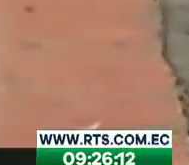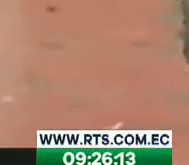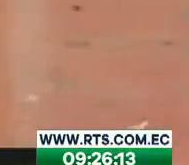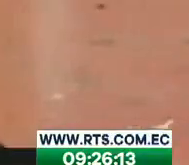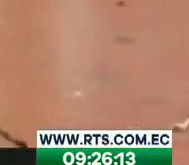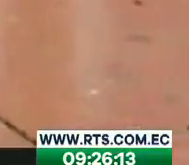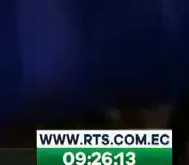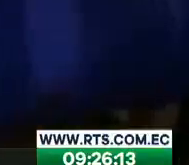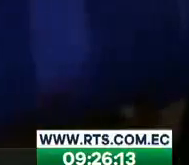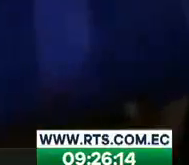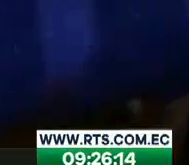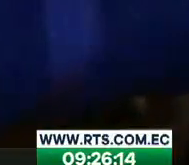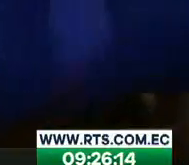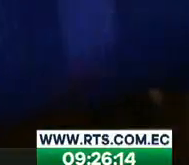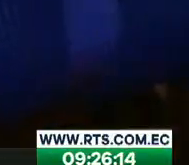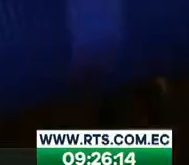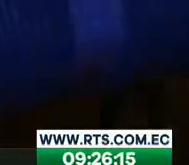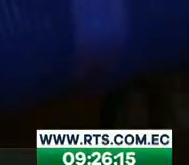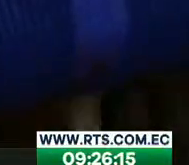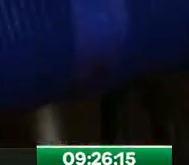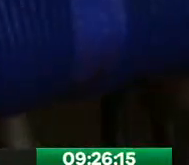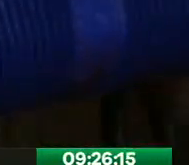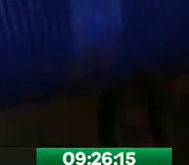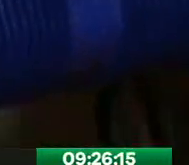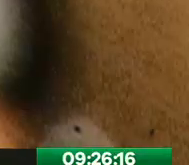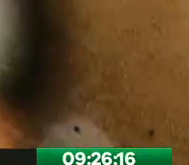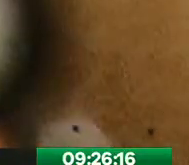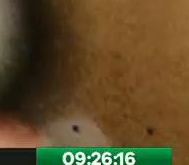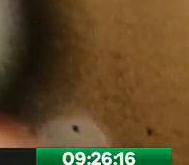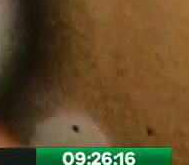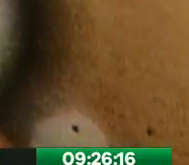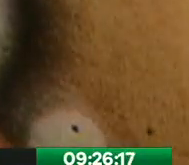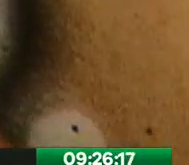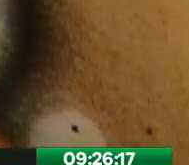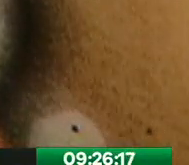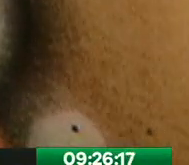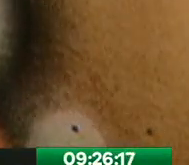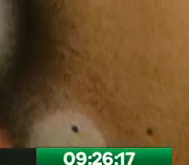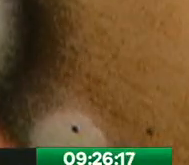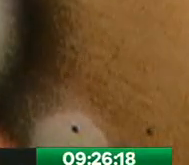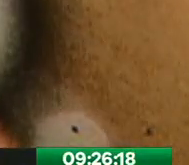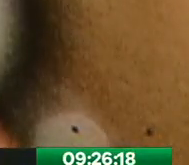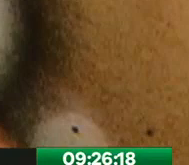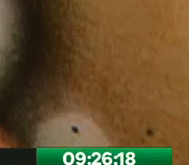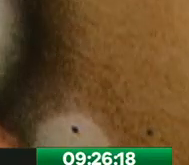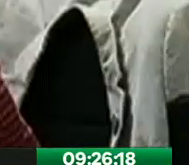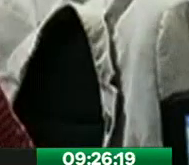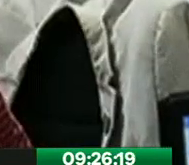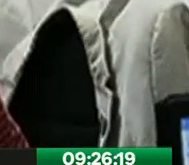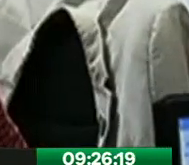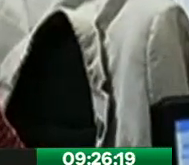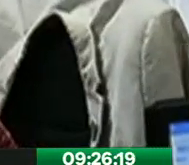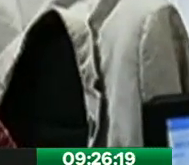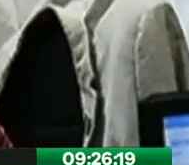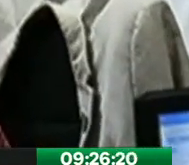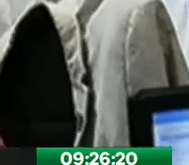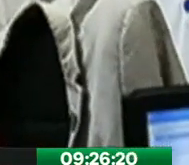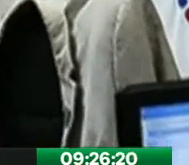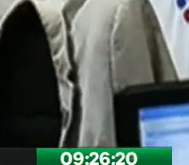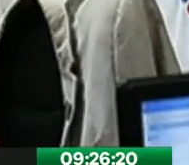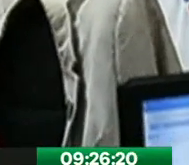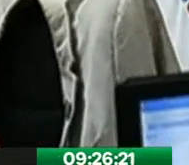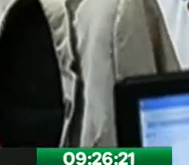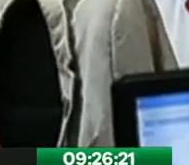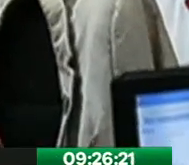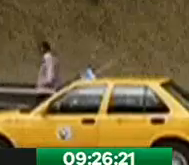de Guayaquil. Una es de origen venezolano, la otra es oriunda de la provincia de Manabí. Ambas llegaron desde la